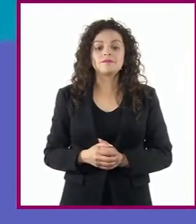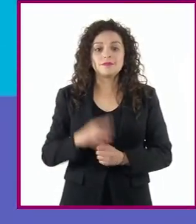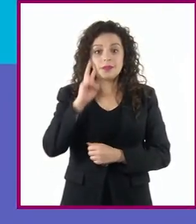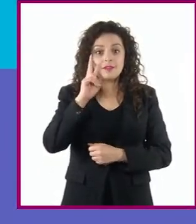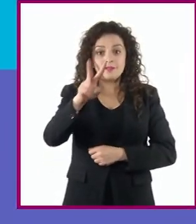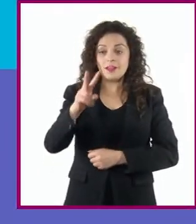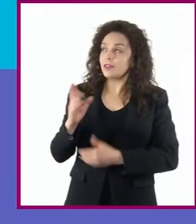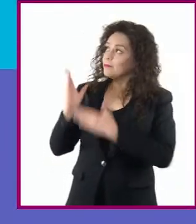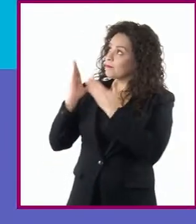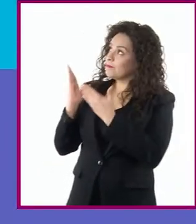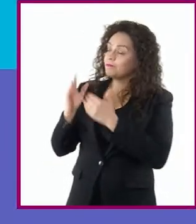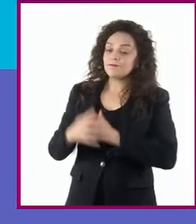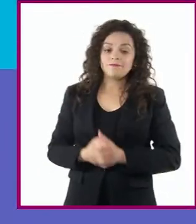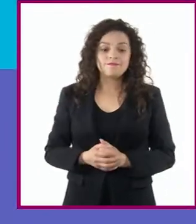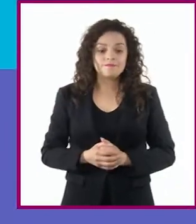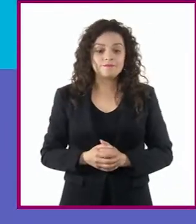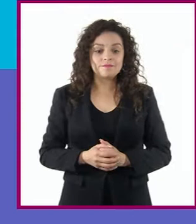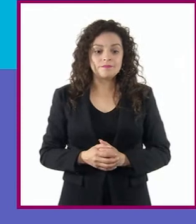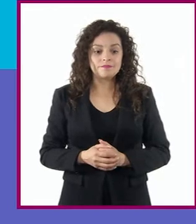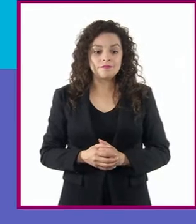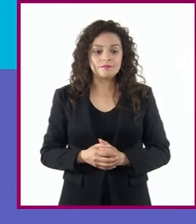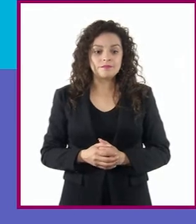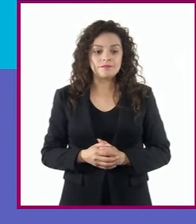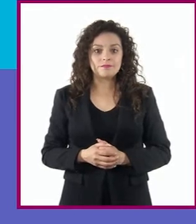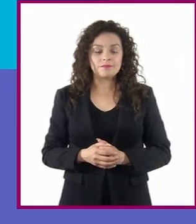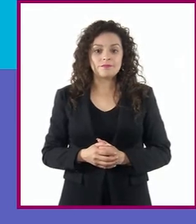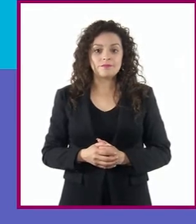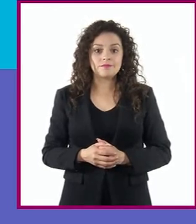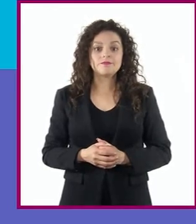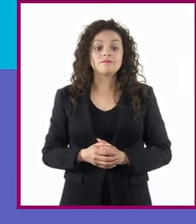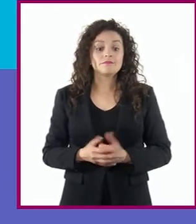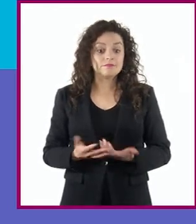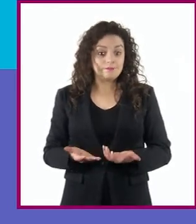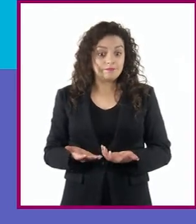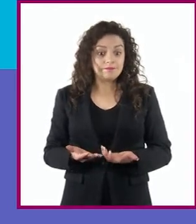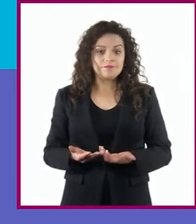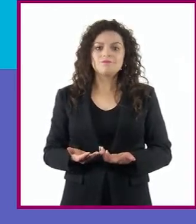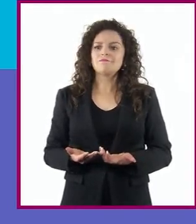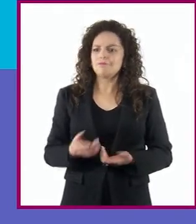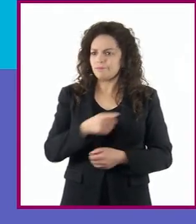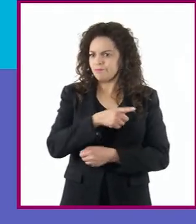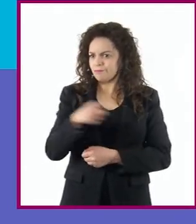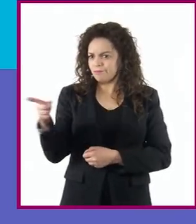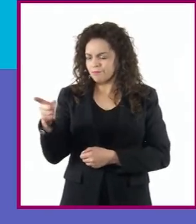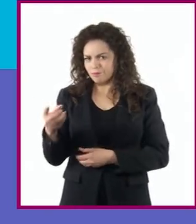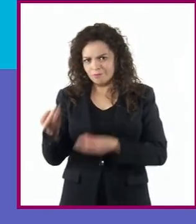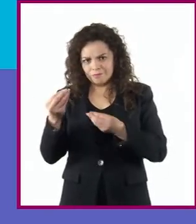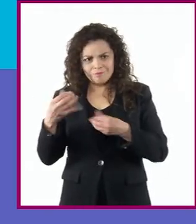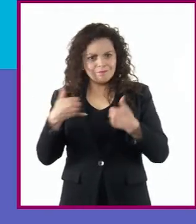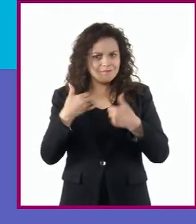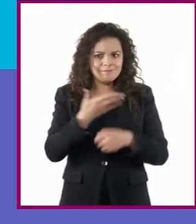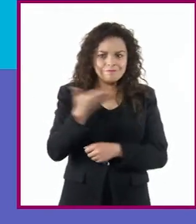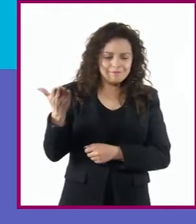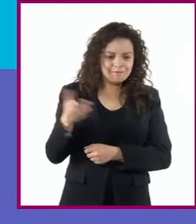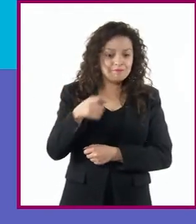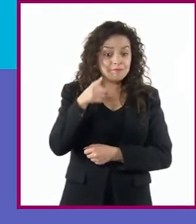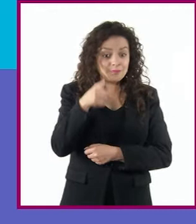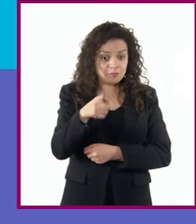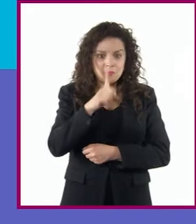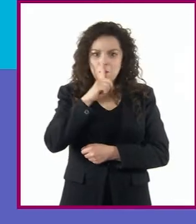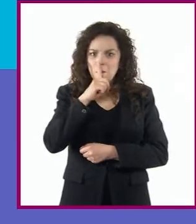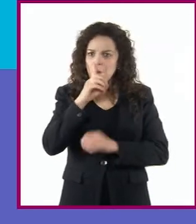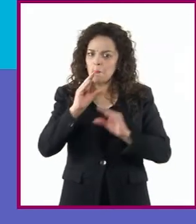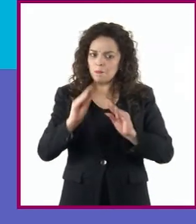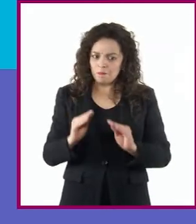Campo. ¡Qué muchachería! Muy quietecitos, ¿eh? No den su plato, no dejen su